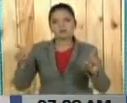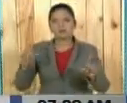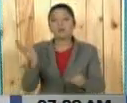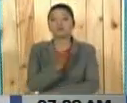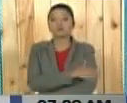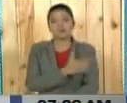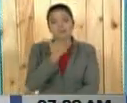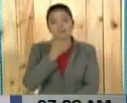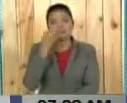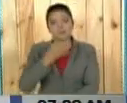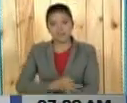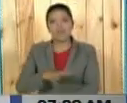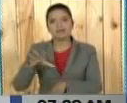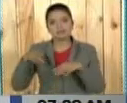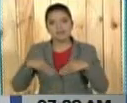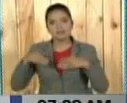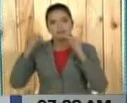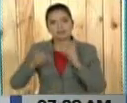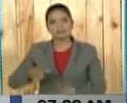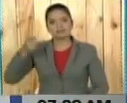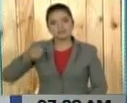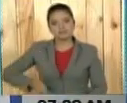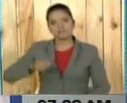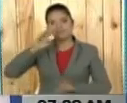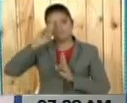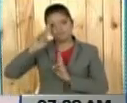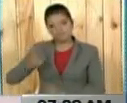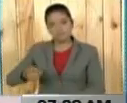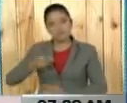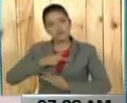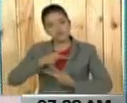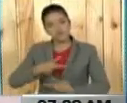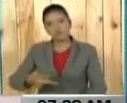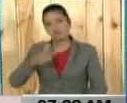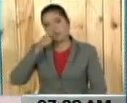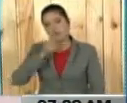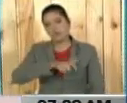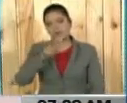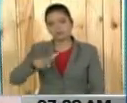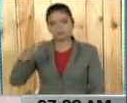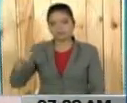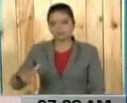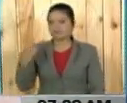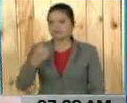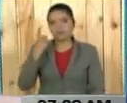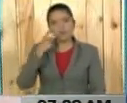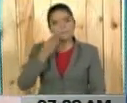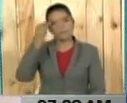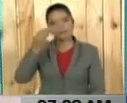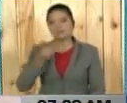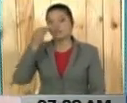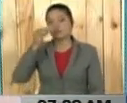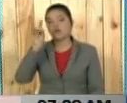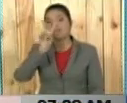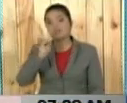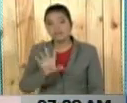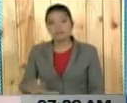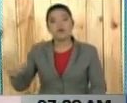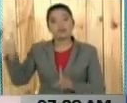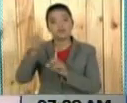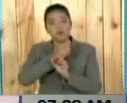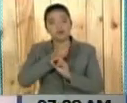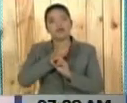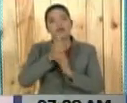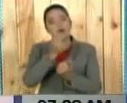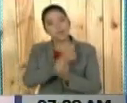acata las decisiones del TCJ y respeta la voluntad del pueblo. Solo pensando en Venezuela lograremos la vía